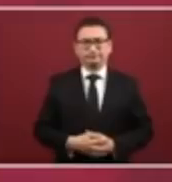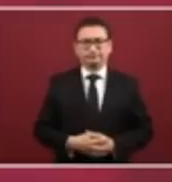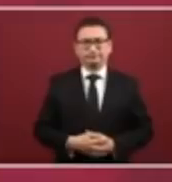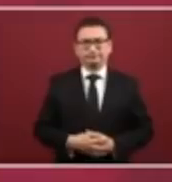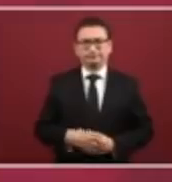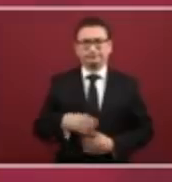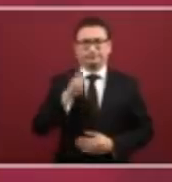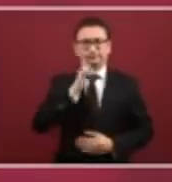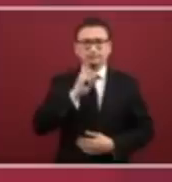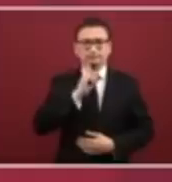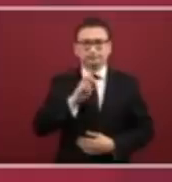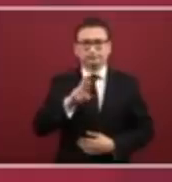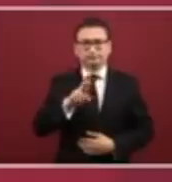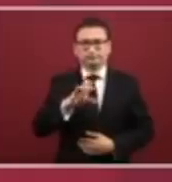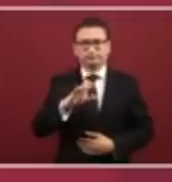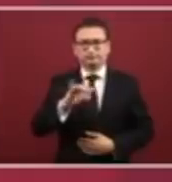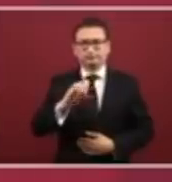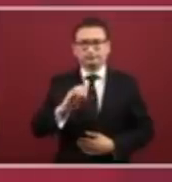Rocío Nale,